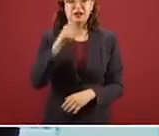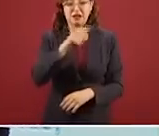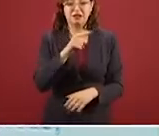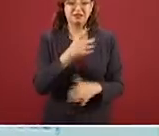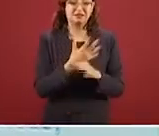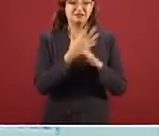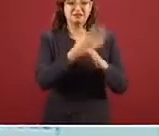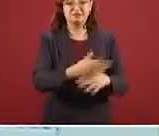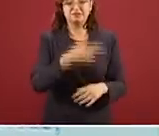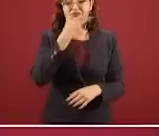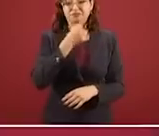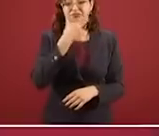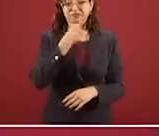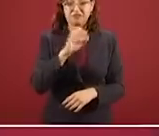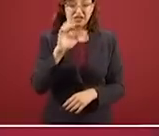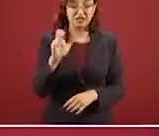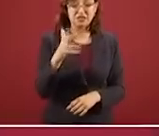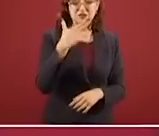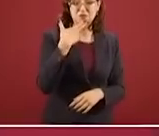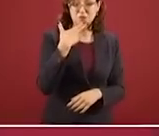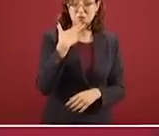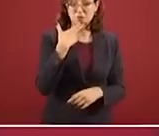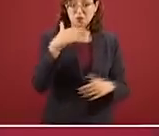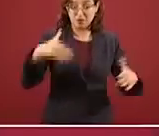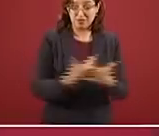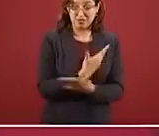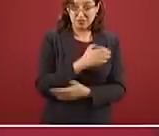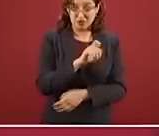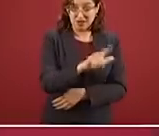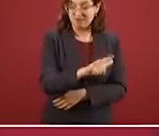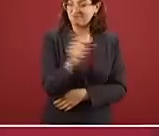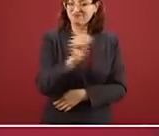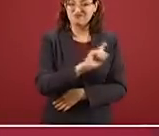Chihuahua. Chihuahua era de Terrazas.